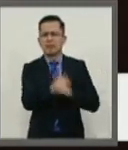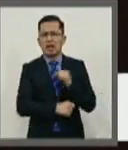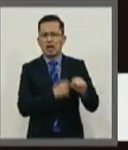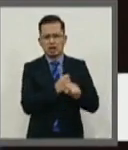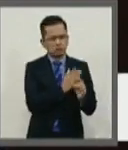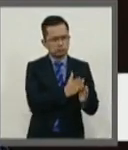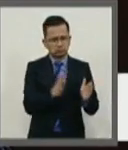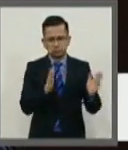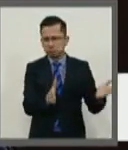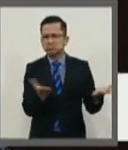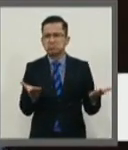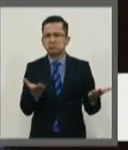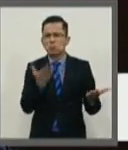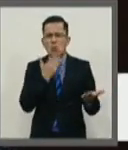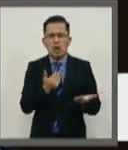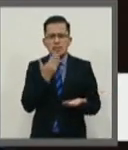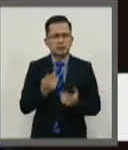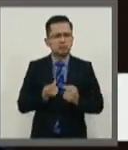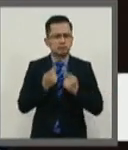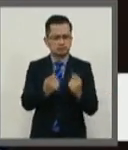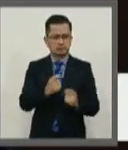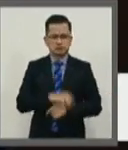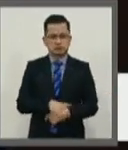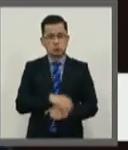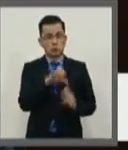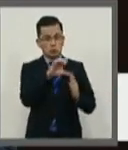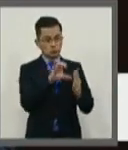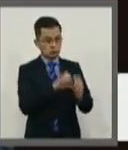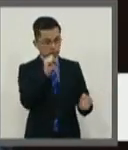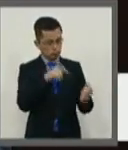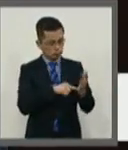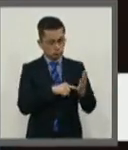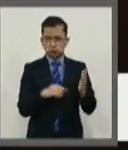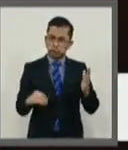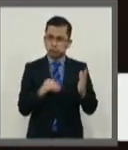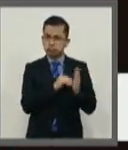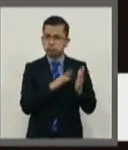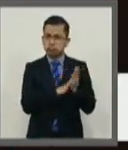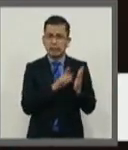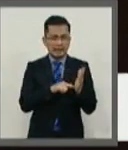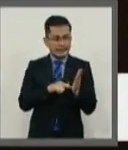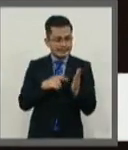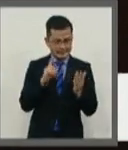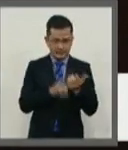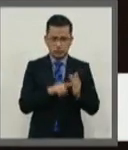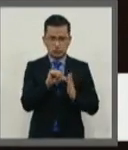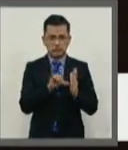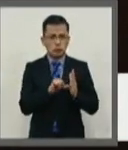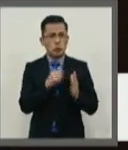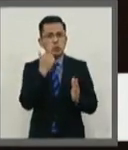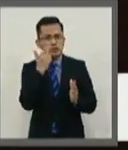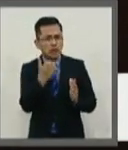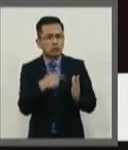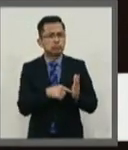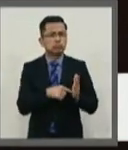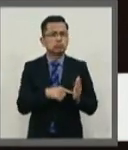días. Estando así la Constitución, en el artículo que se promueve su reforma, los jóvenes